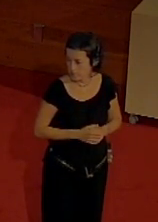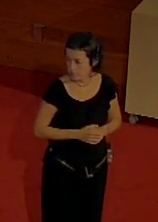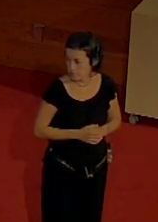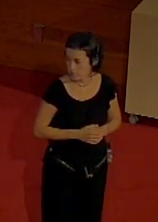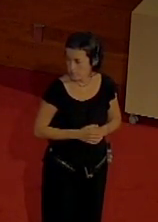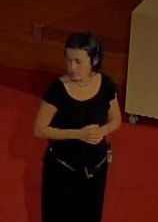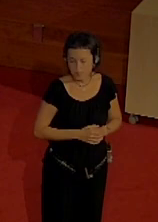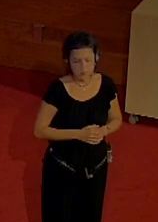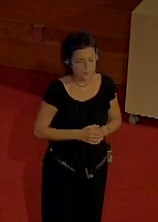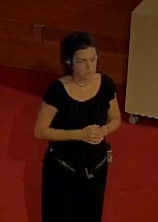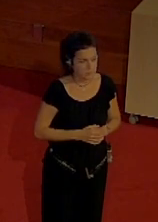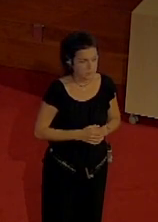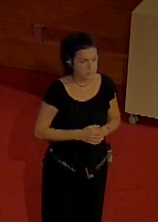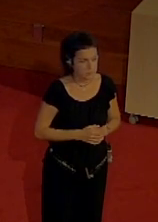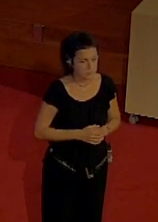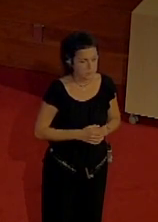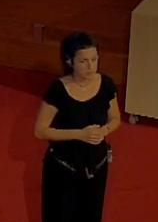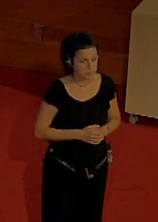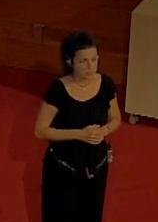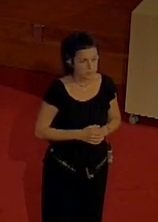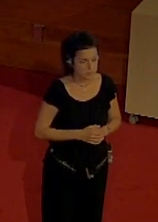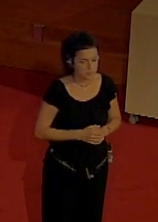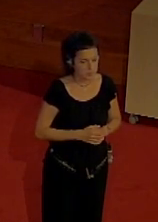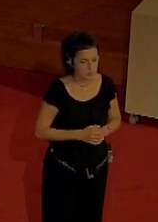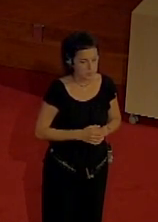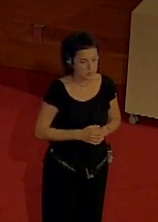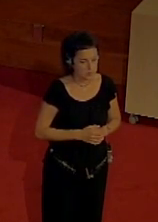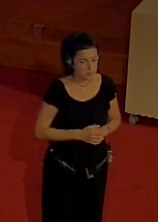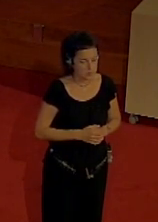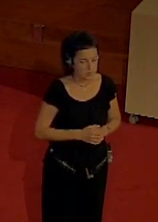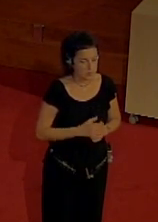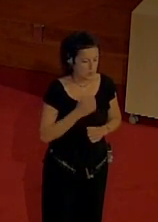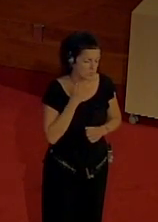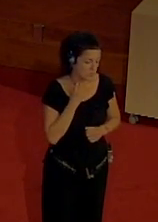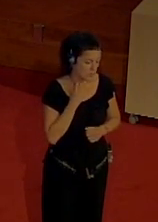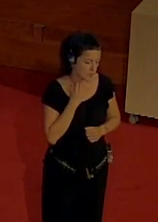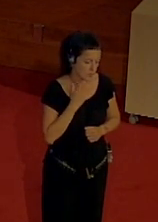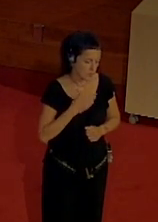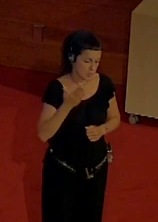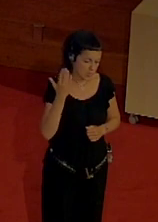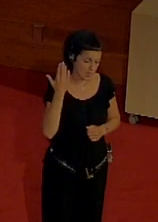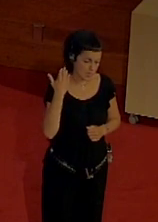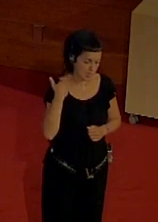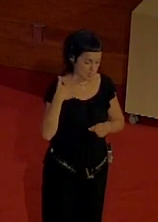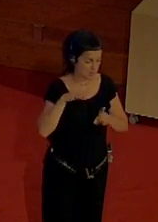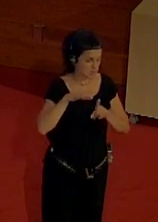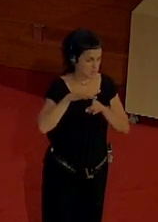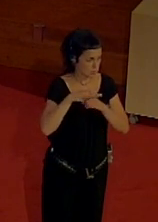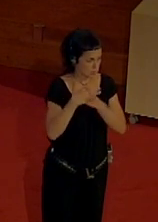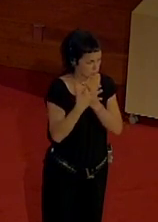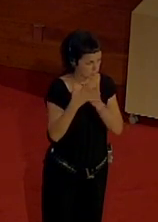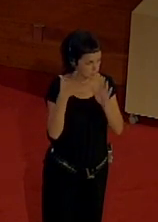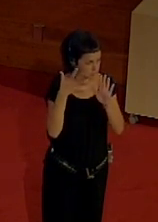viendo Entonces cómo se desarrolla esa dinámica que antes se ha reflejado que ya digo algunos